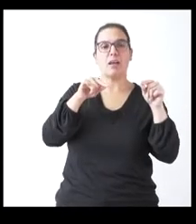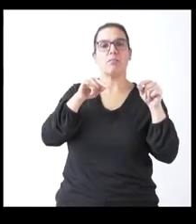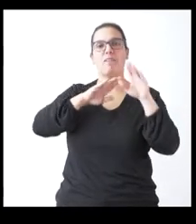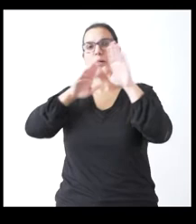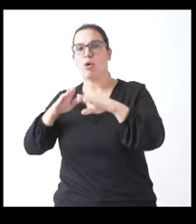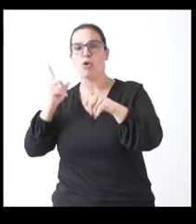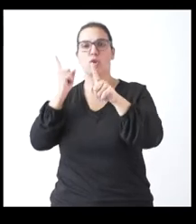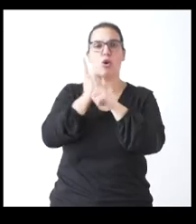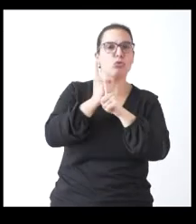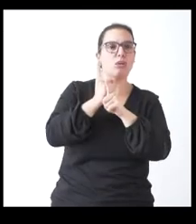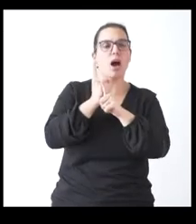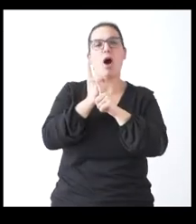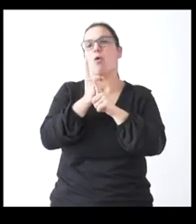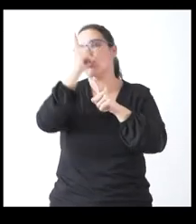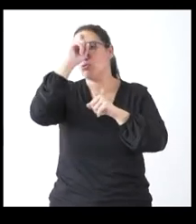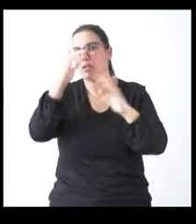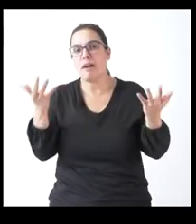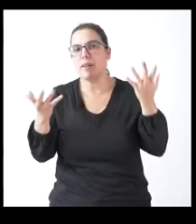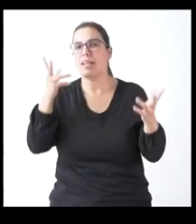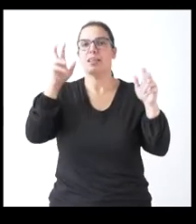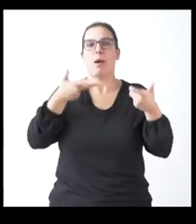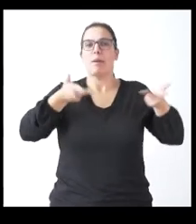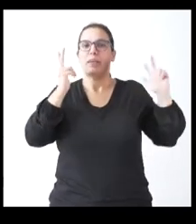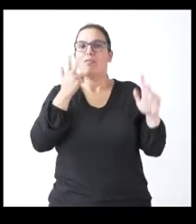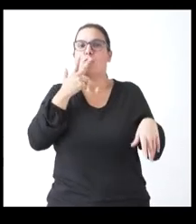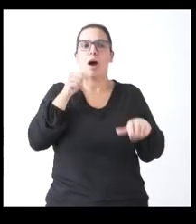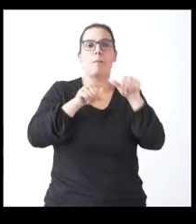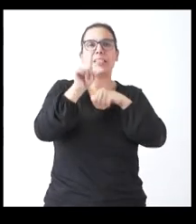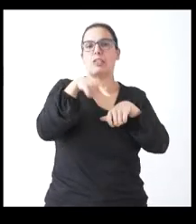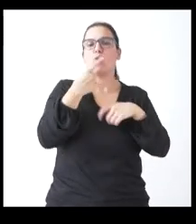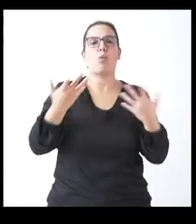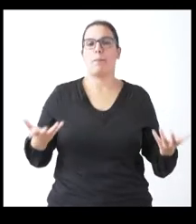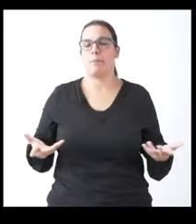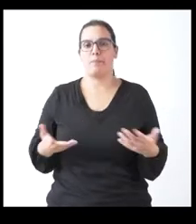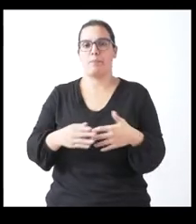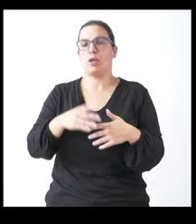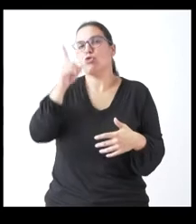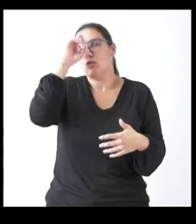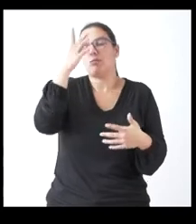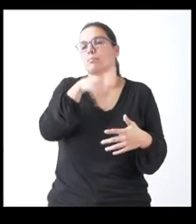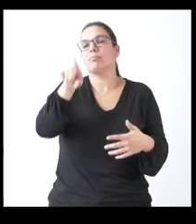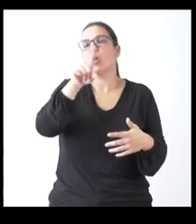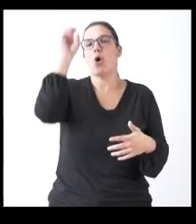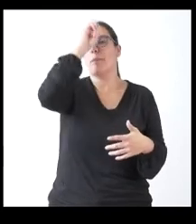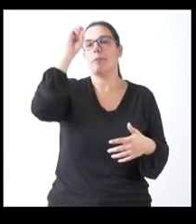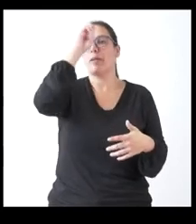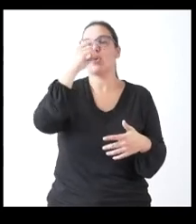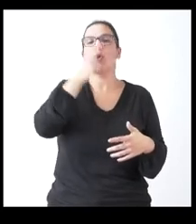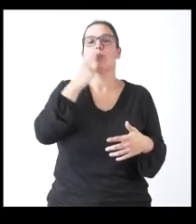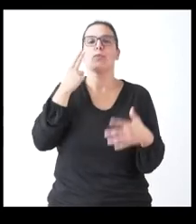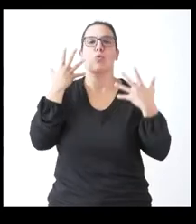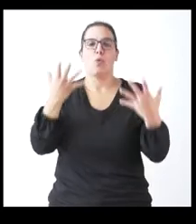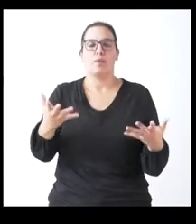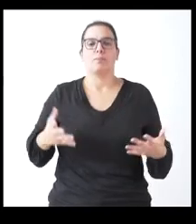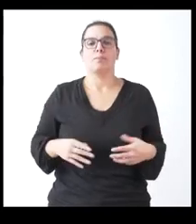no tiene una postura definida sobre permitir fumar en las Terrazas no sé cuál sería la postura de la junta y el compromiso con esa